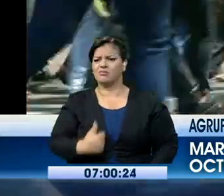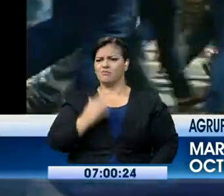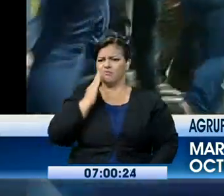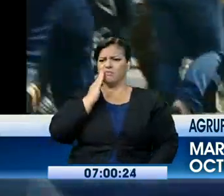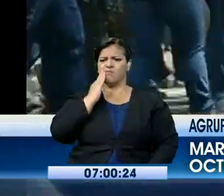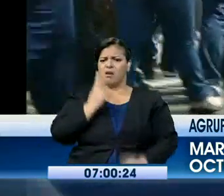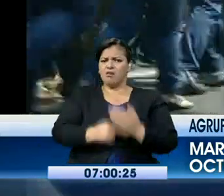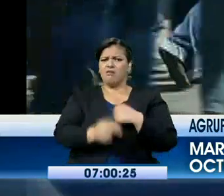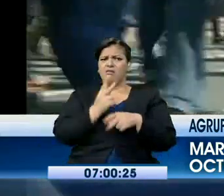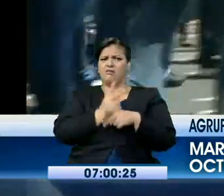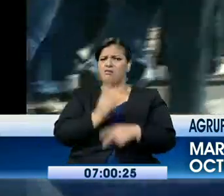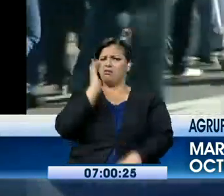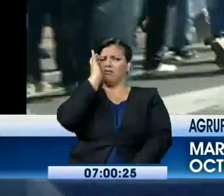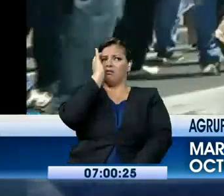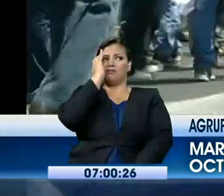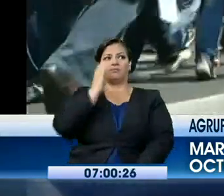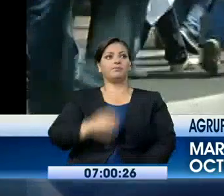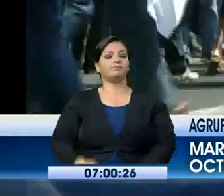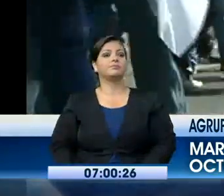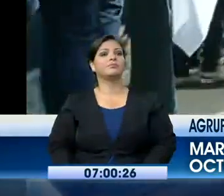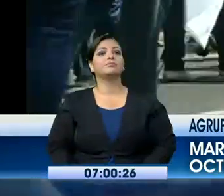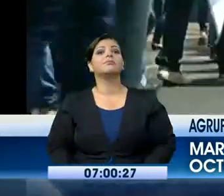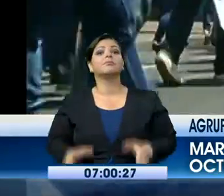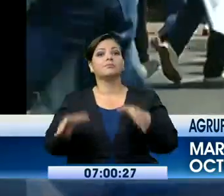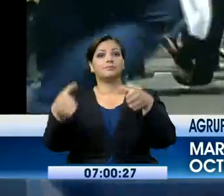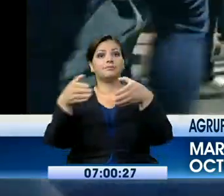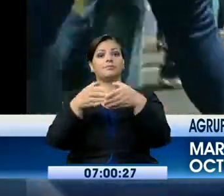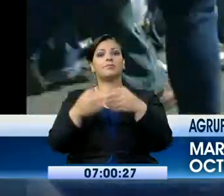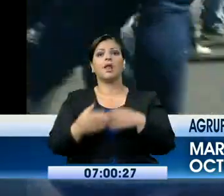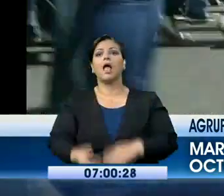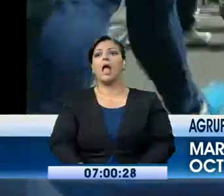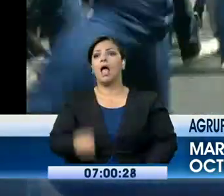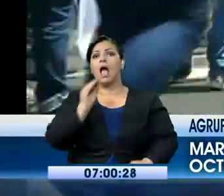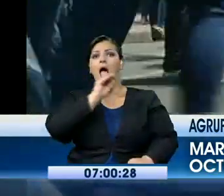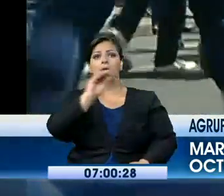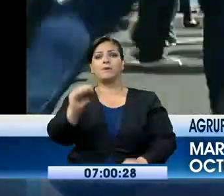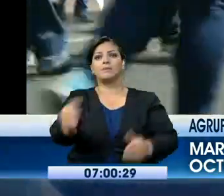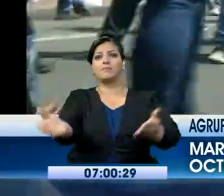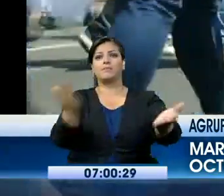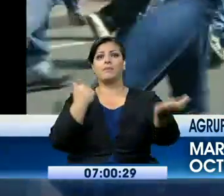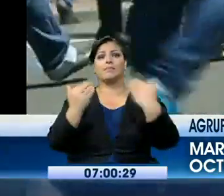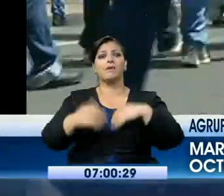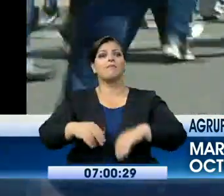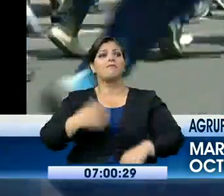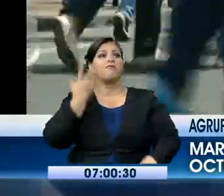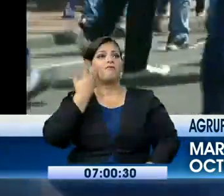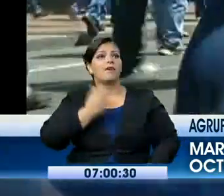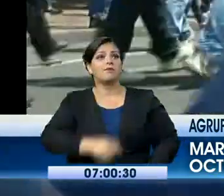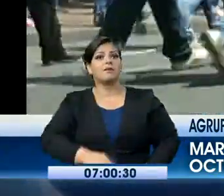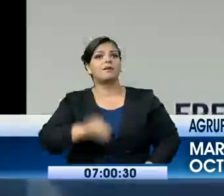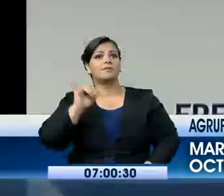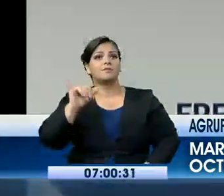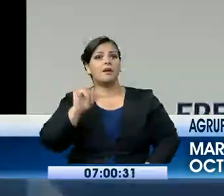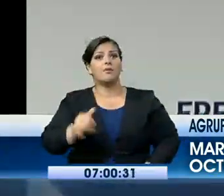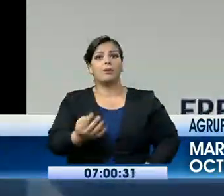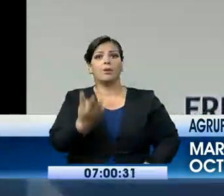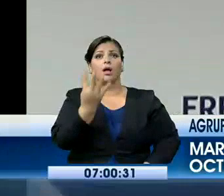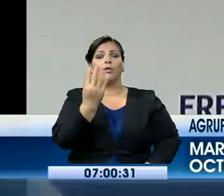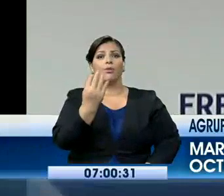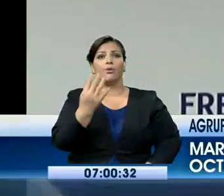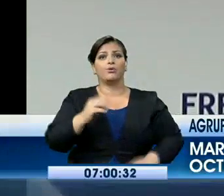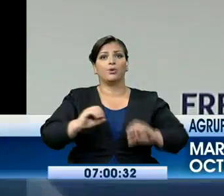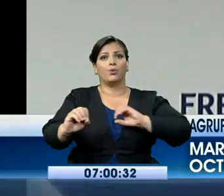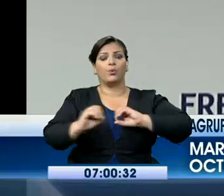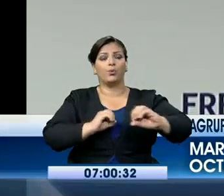Familia convocó a una marcha pacífica este sábado 14 de octubre en más de 20 ciudades del país a las 10 de la